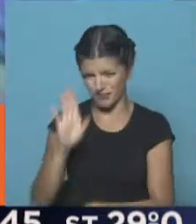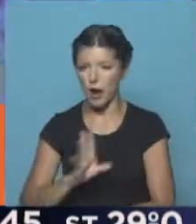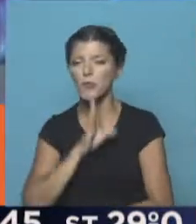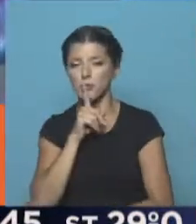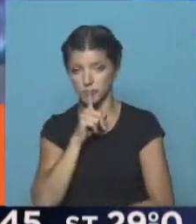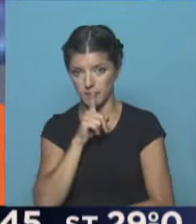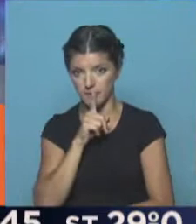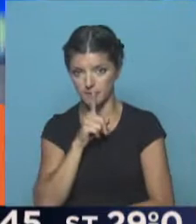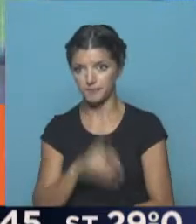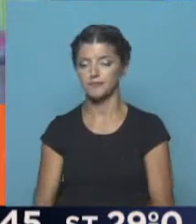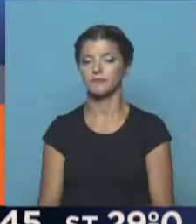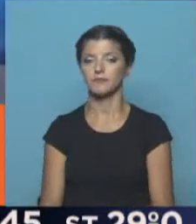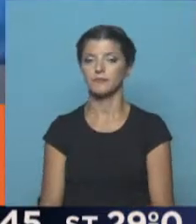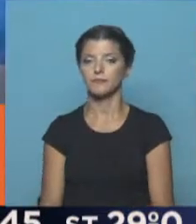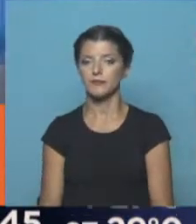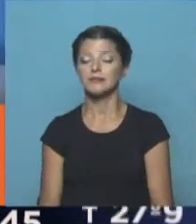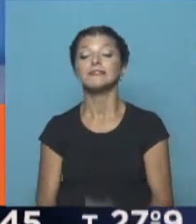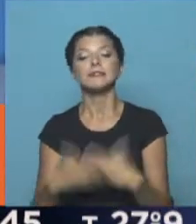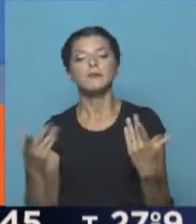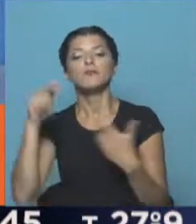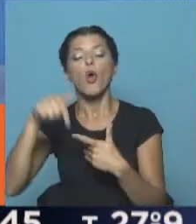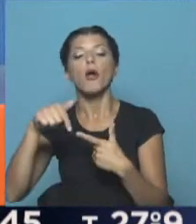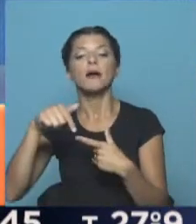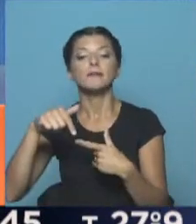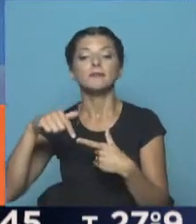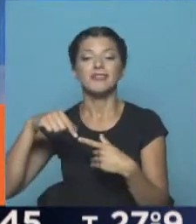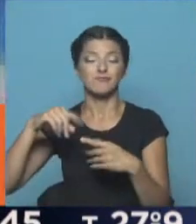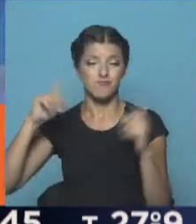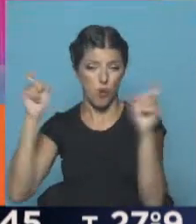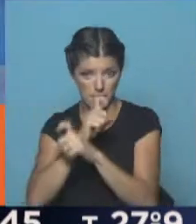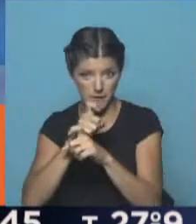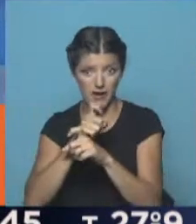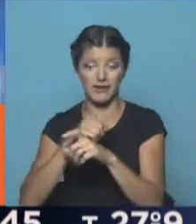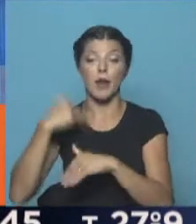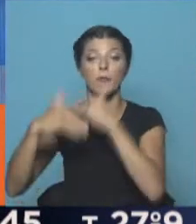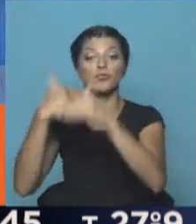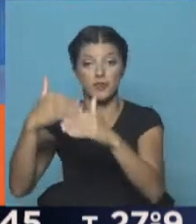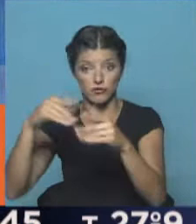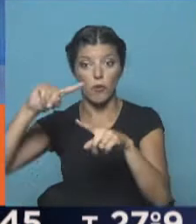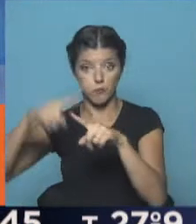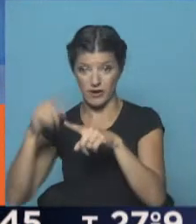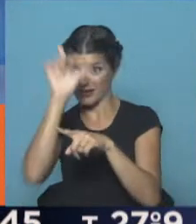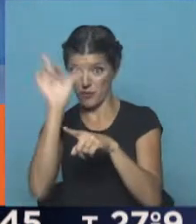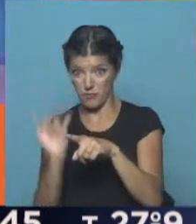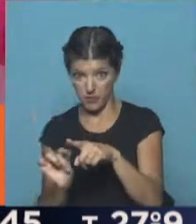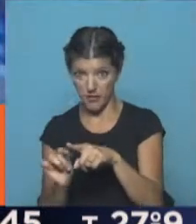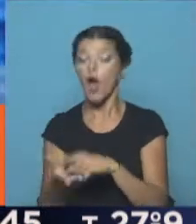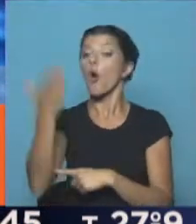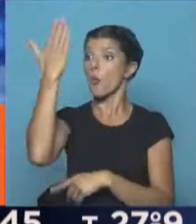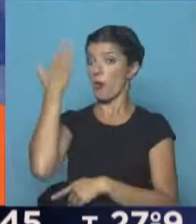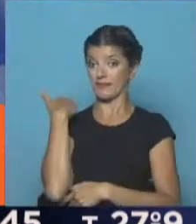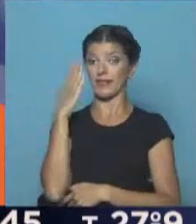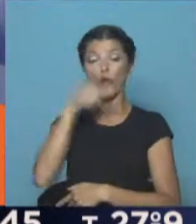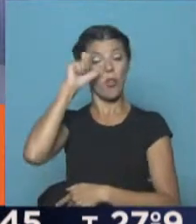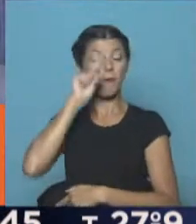dificultades no sé si el fracaso propone una dificultad del proceso geopolítico que emprendió la unión europea después la caída del muro de berlín de sumar más y